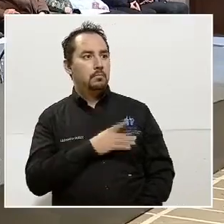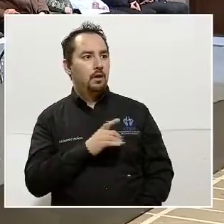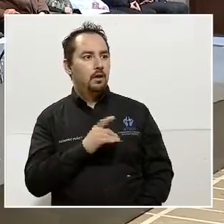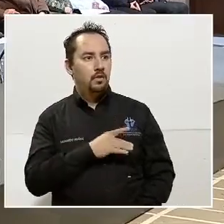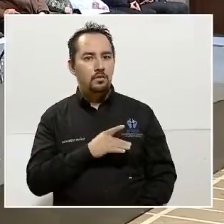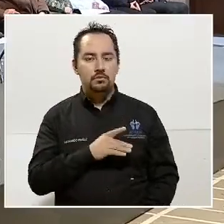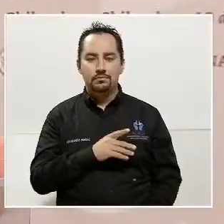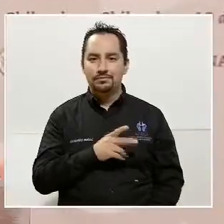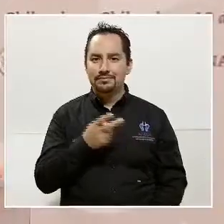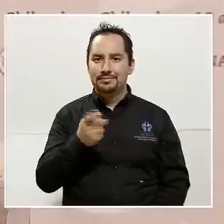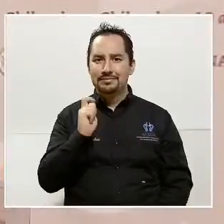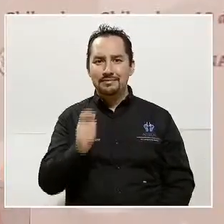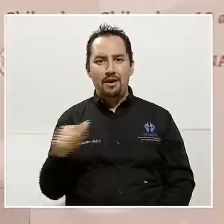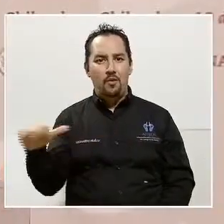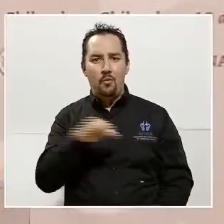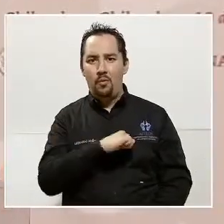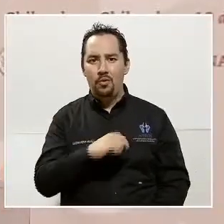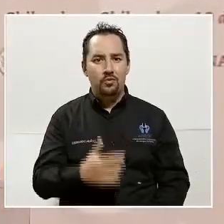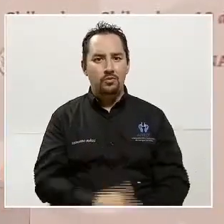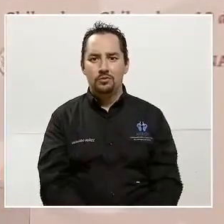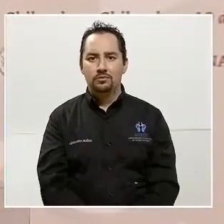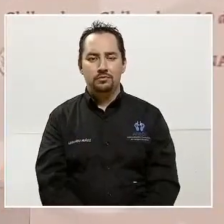¿Cuánto odio?